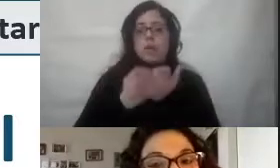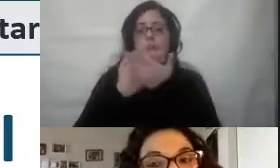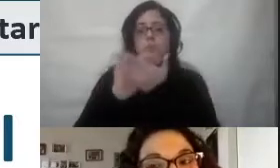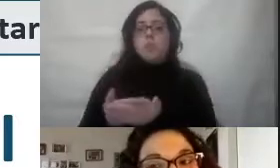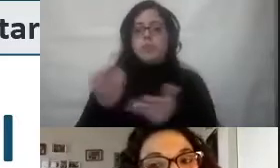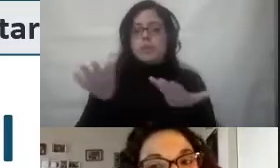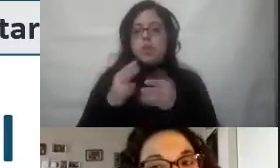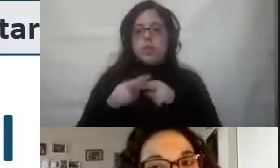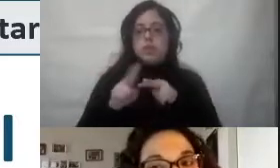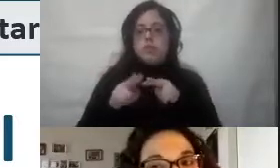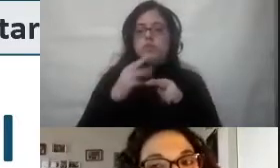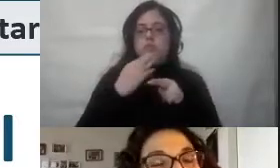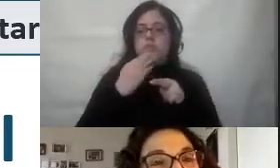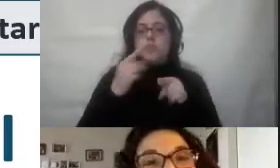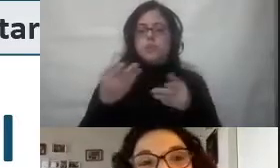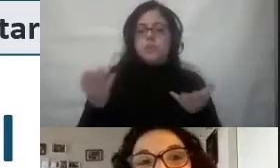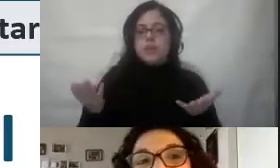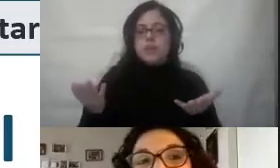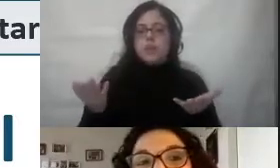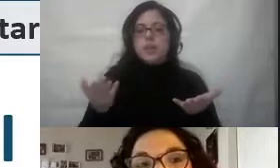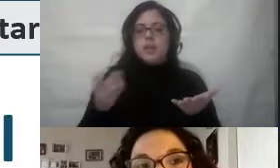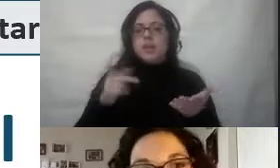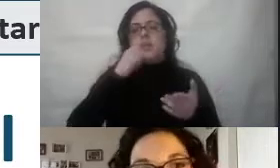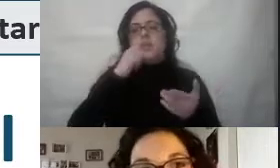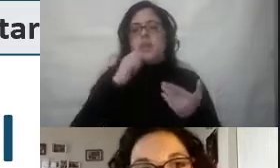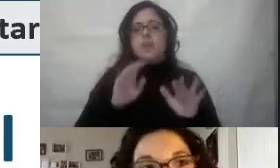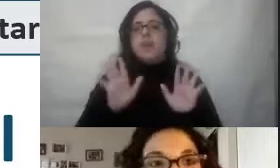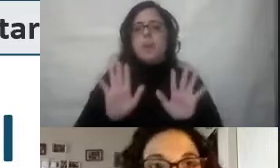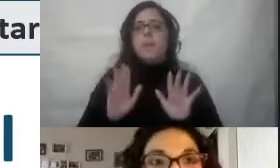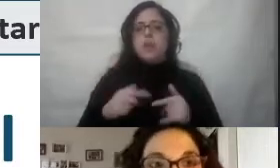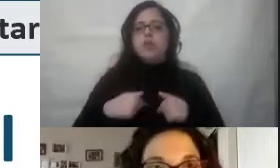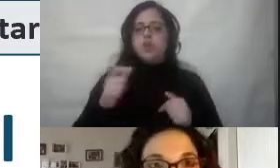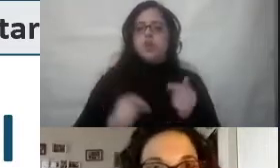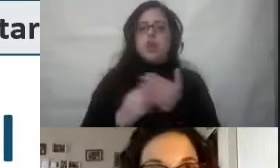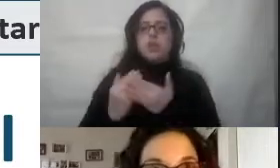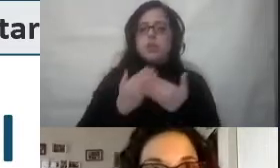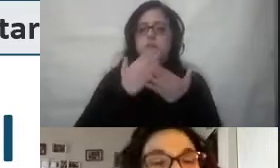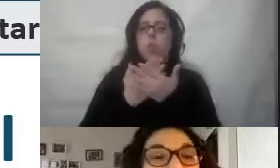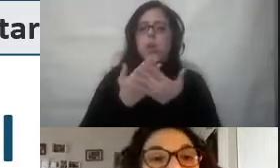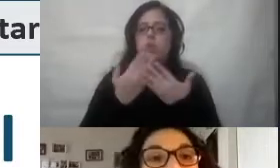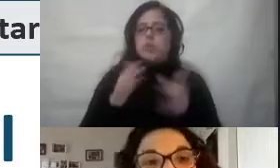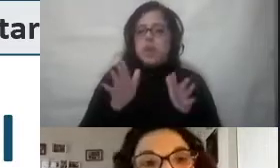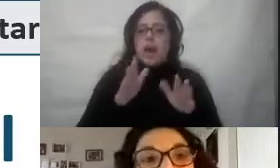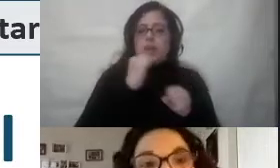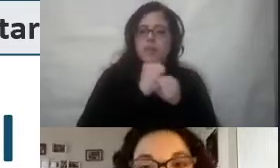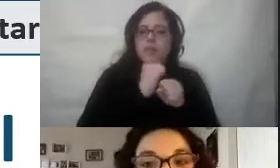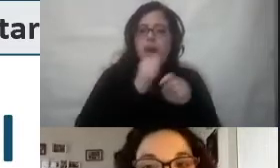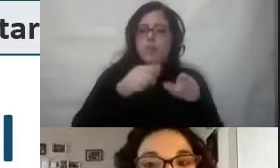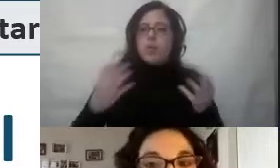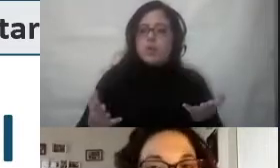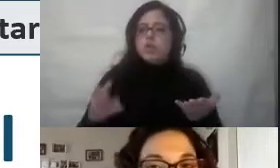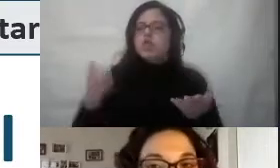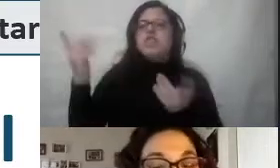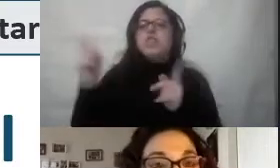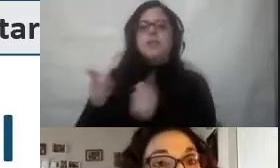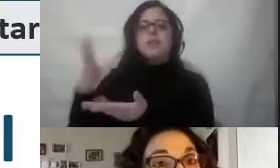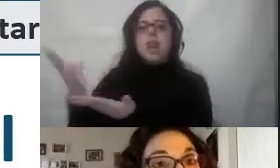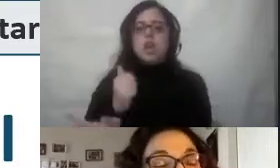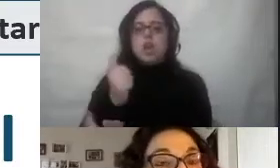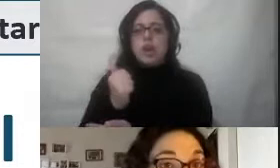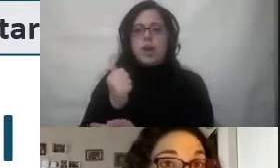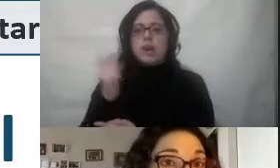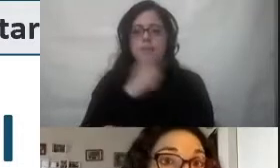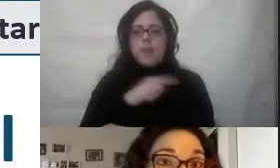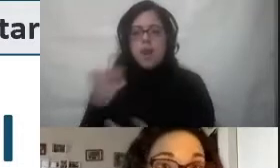todo defino entonces qué espero de mis estudiantes cuando abordemos esta experiencia. ¿Qué deberían lograr al final del proceso?